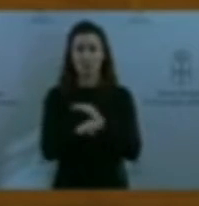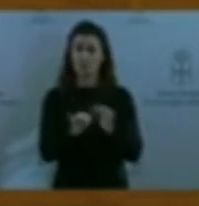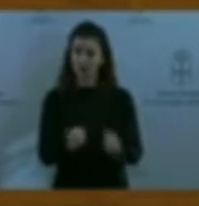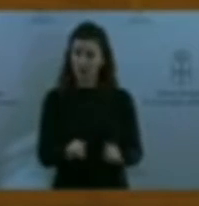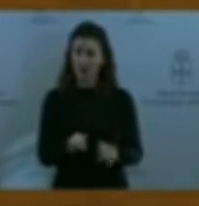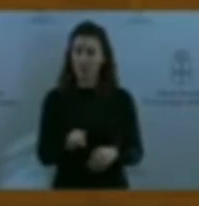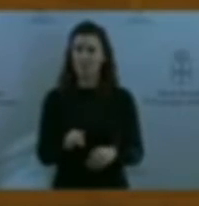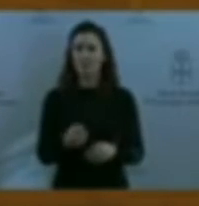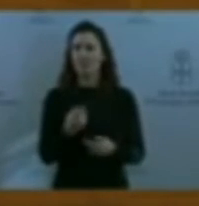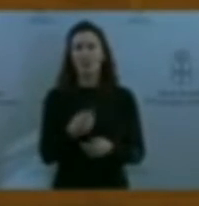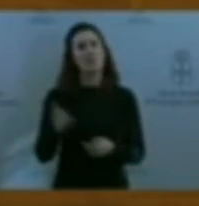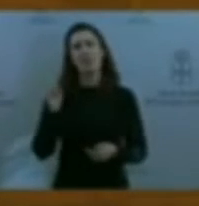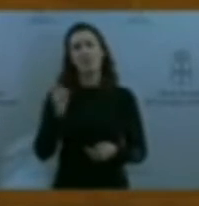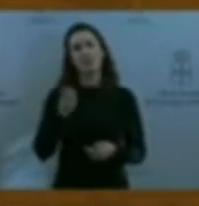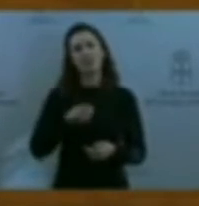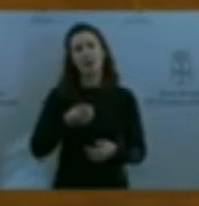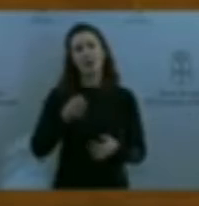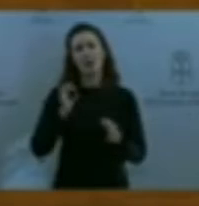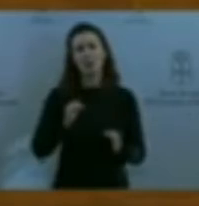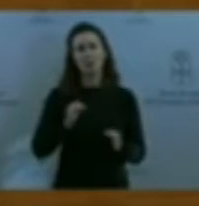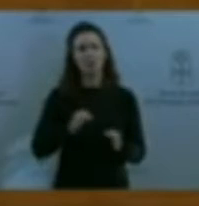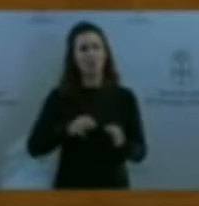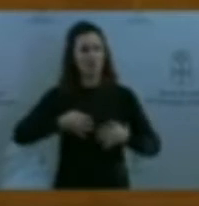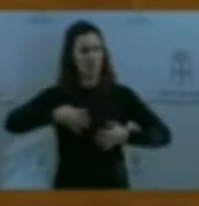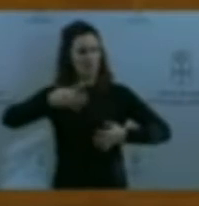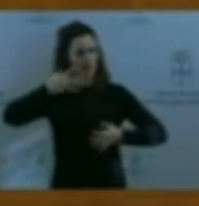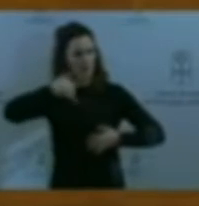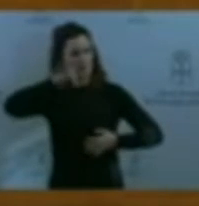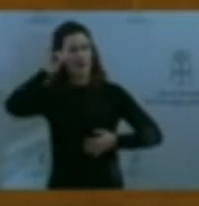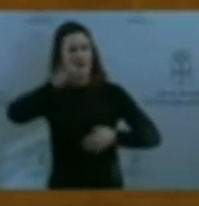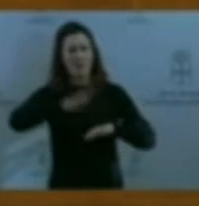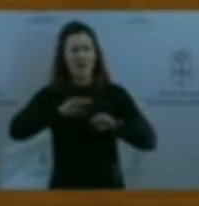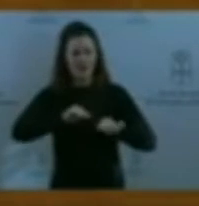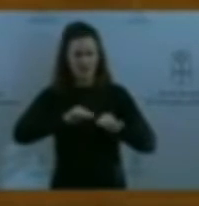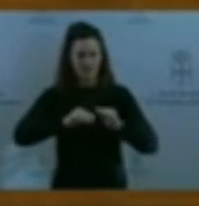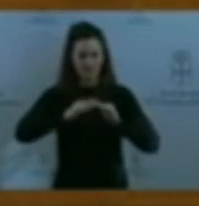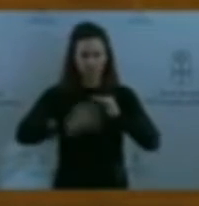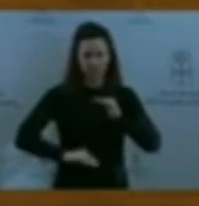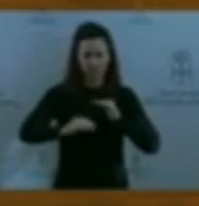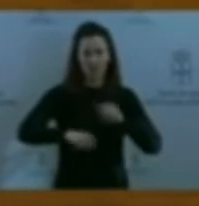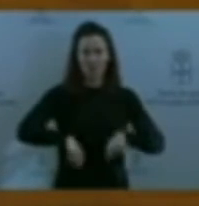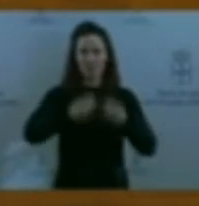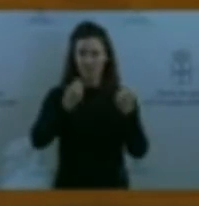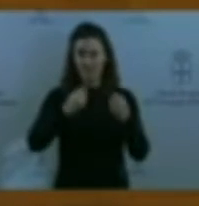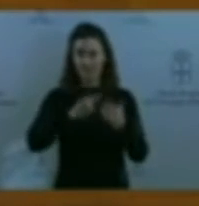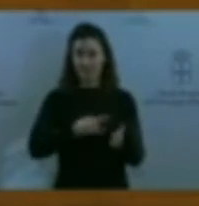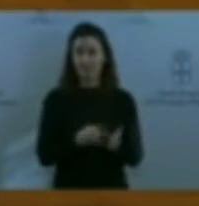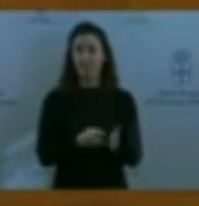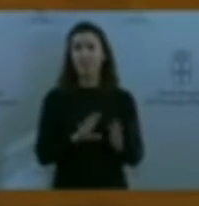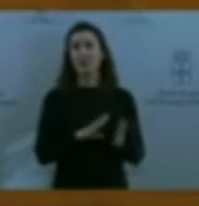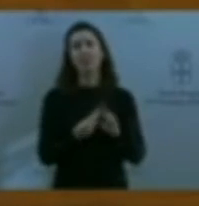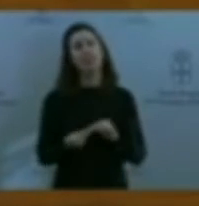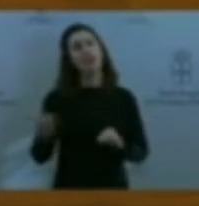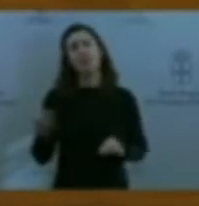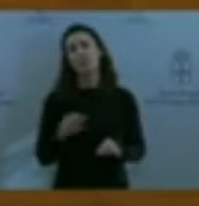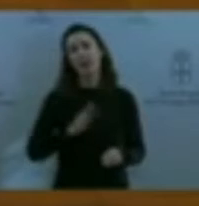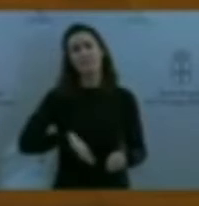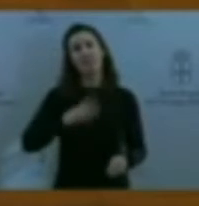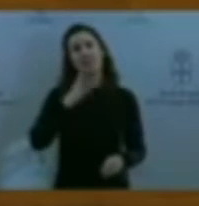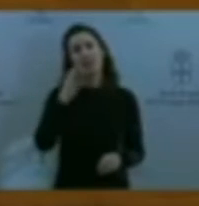del sistema y del uso responsable de estos recursos, siempre adecuados a la capacidad real del sistema. Y digo otro